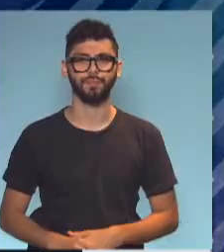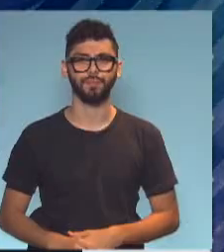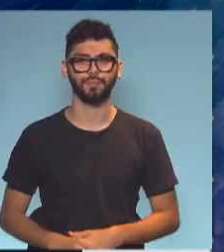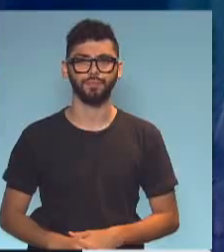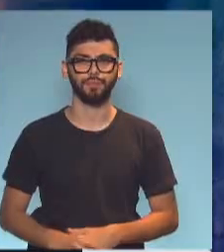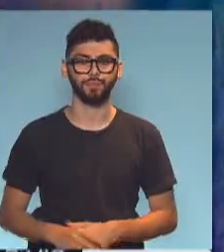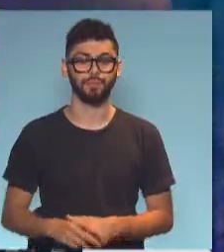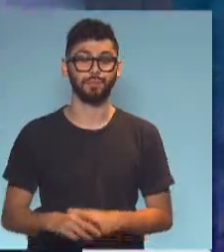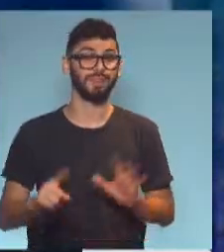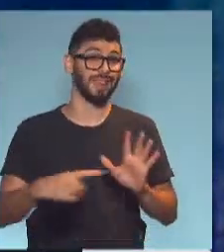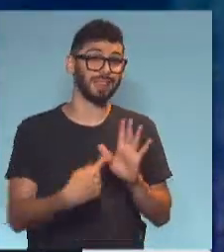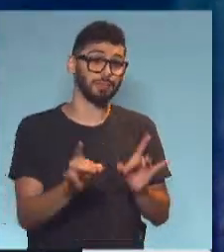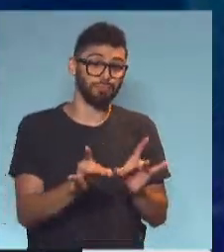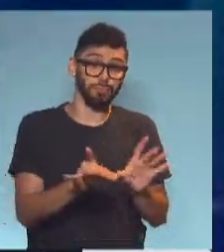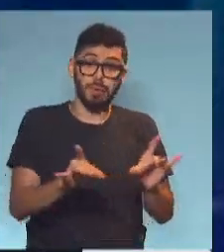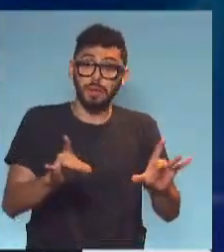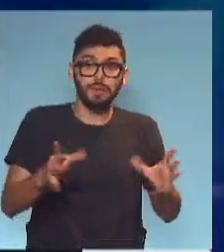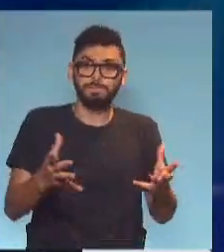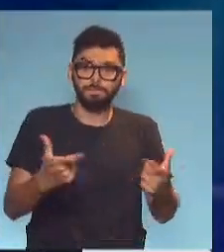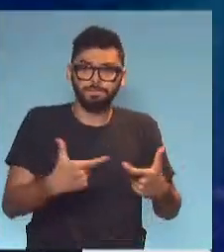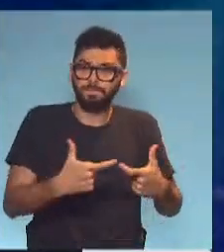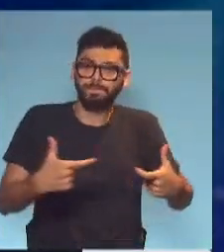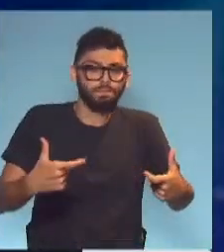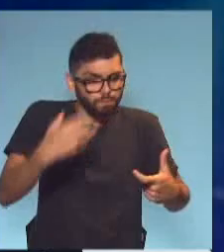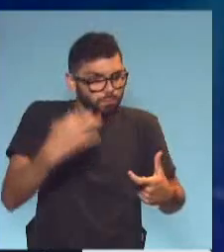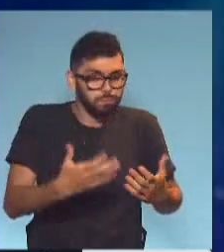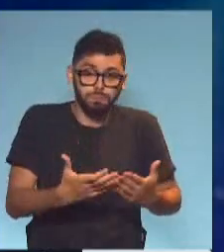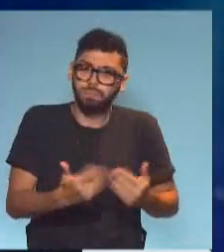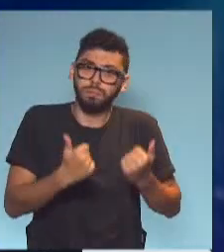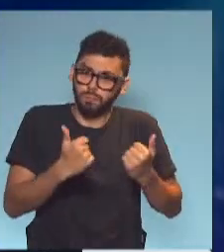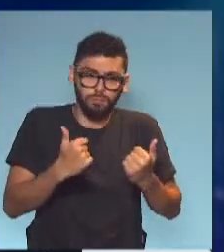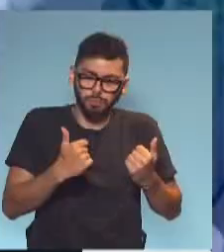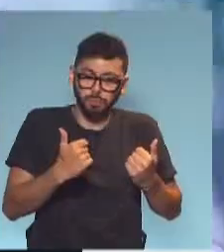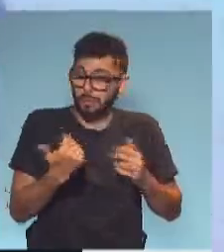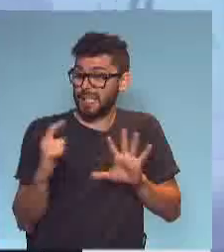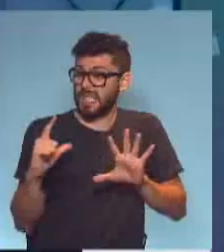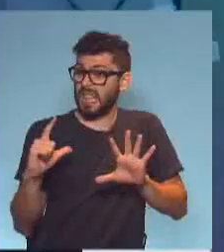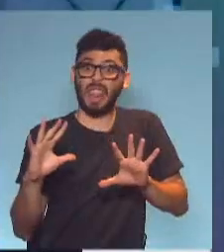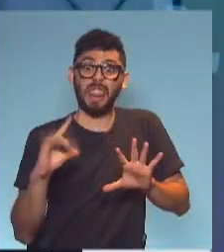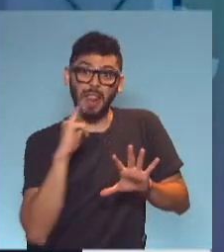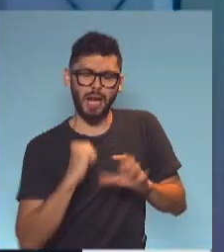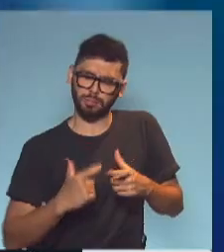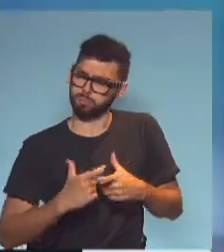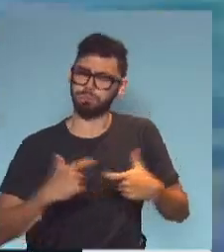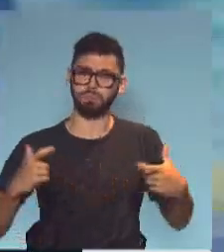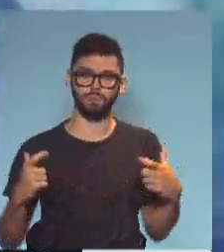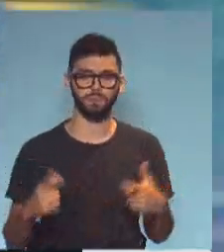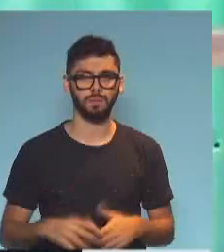El aumento de casos en la Ciudad de Buenos Aires es bien acelerado en estos últimos 7 a 10 días.